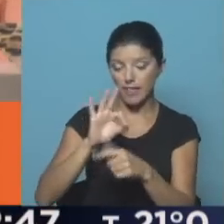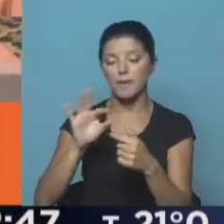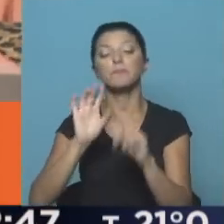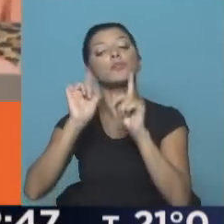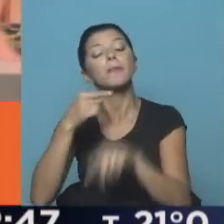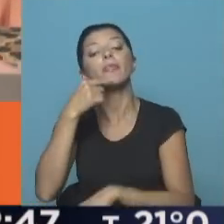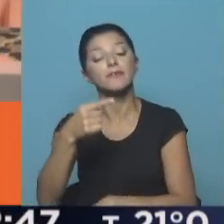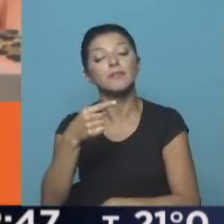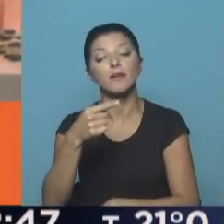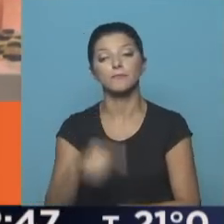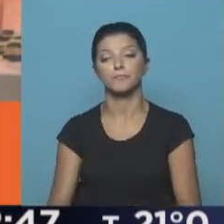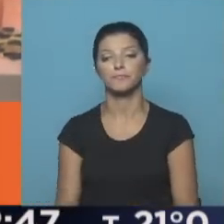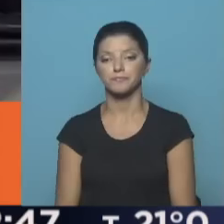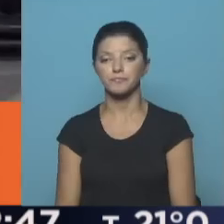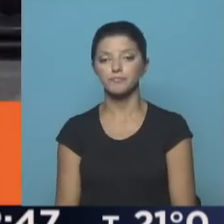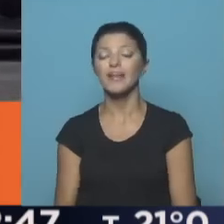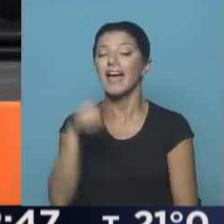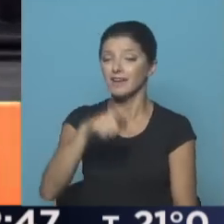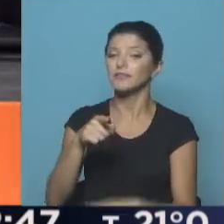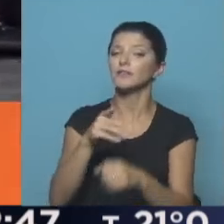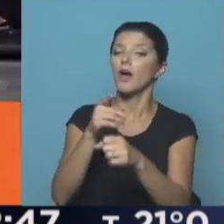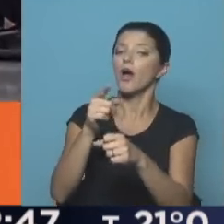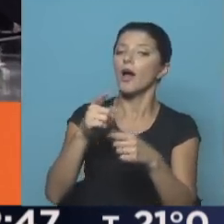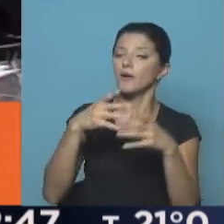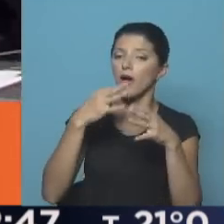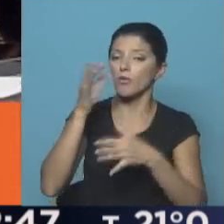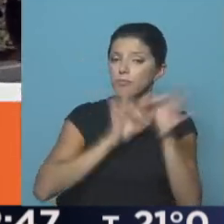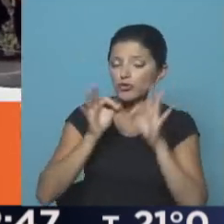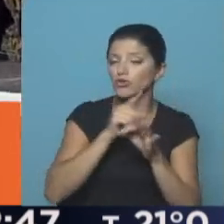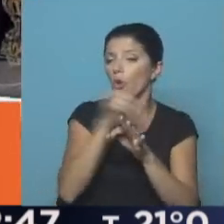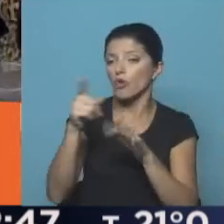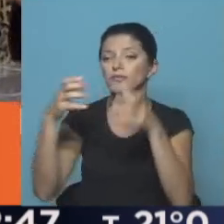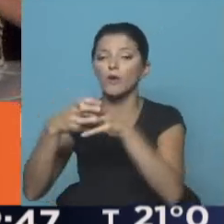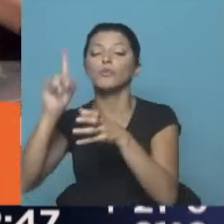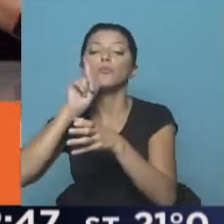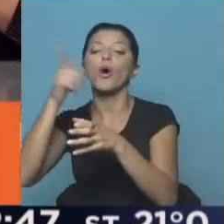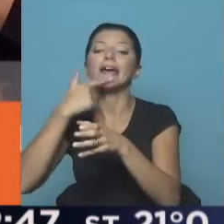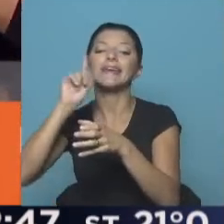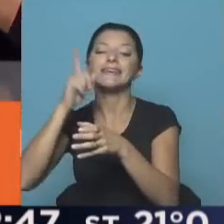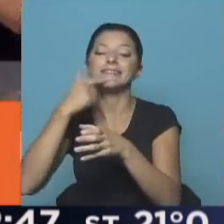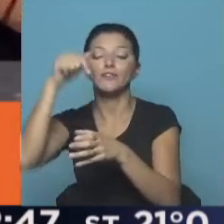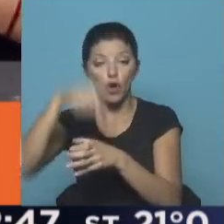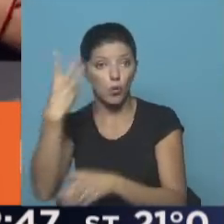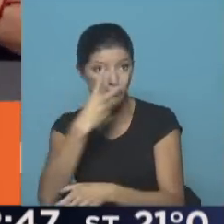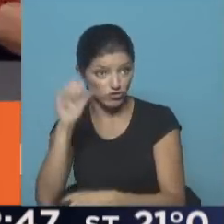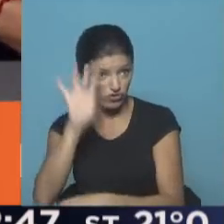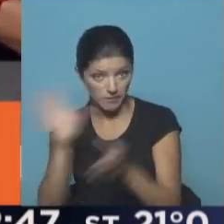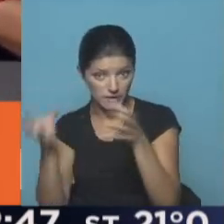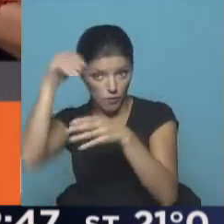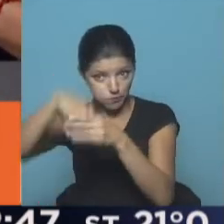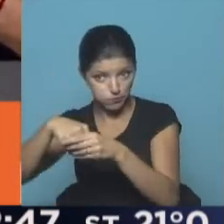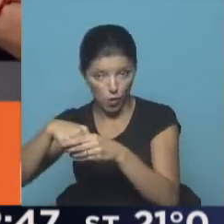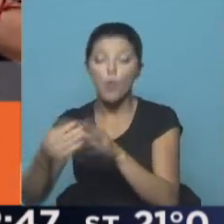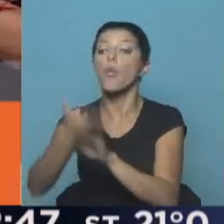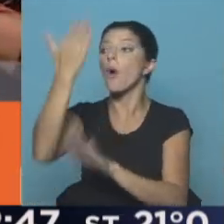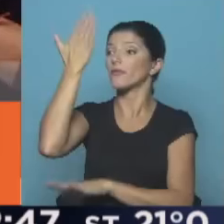ejemplo, las operaciones contra el ISIS han hecho que por lo menos hoy solo sean unos 400 cuando teníamos en